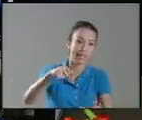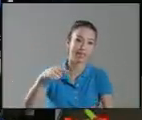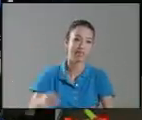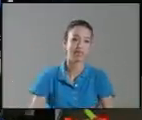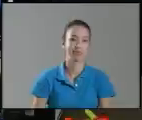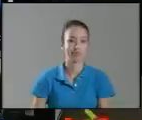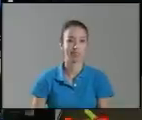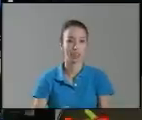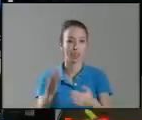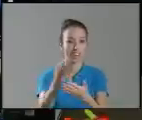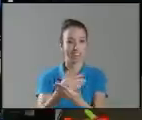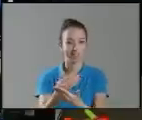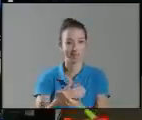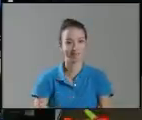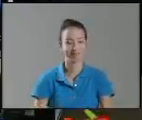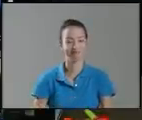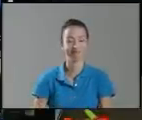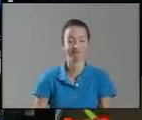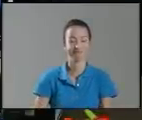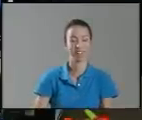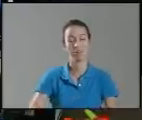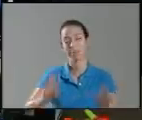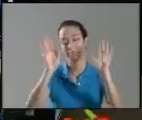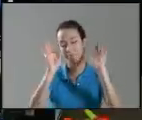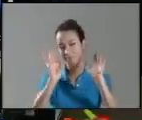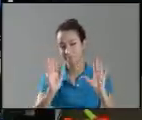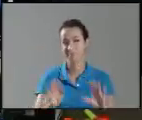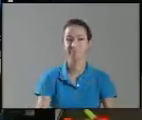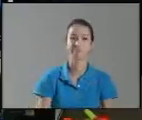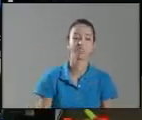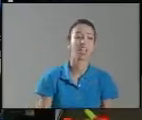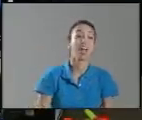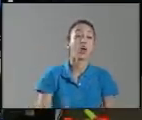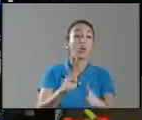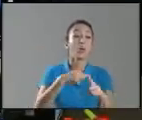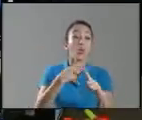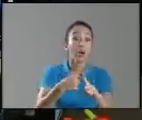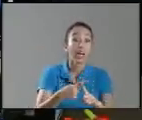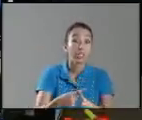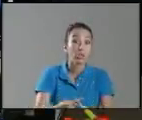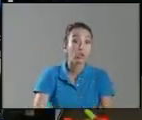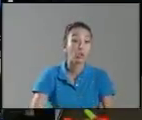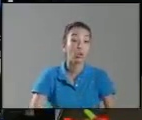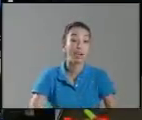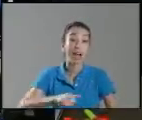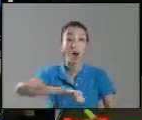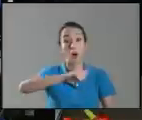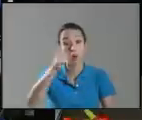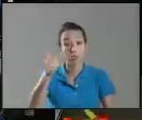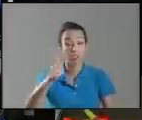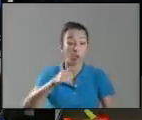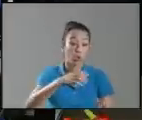así para vender guayabas y la trajeron en una bolsita de nylon. Entonces, la ganancia, hermano.